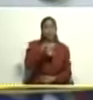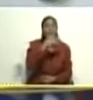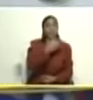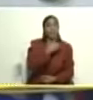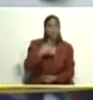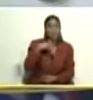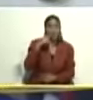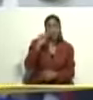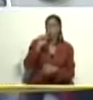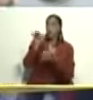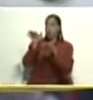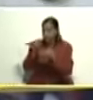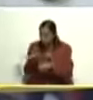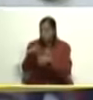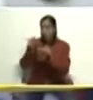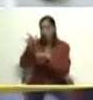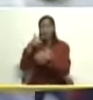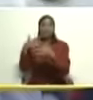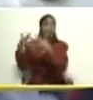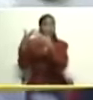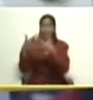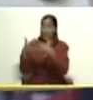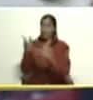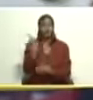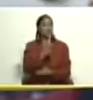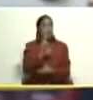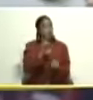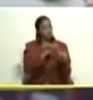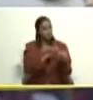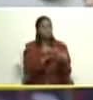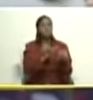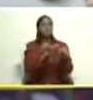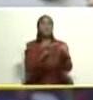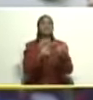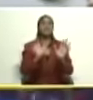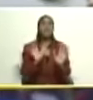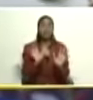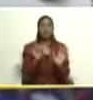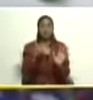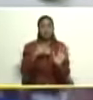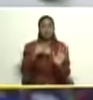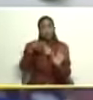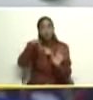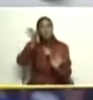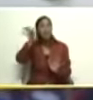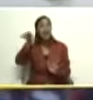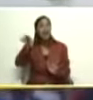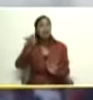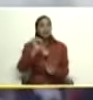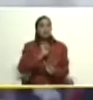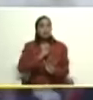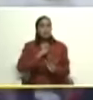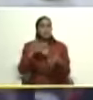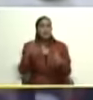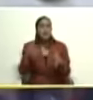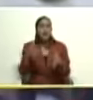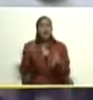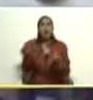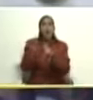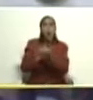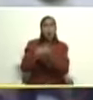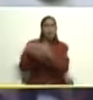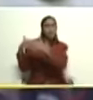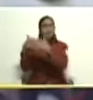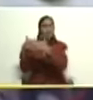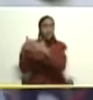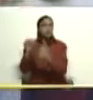Estados Unidos. Solamente decirles que vengo de un continente con miedo, de un continente otra vez en guerra, de un continente